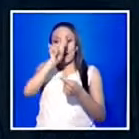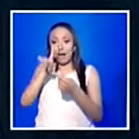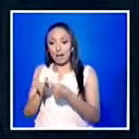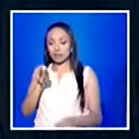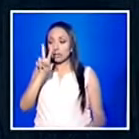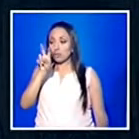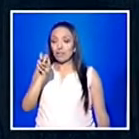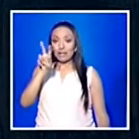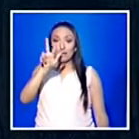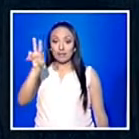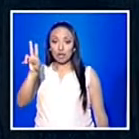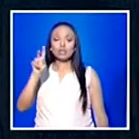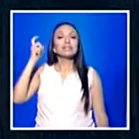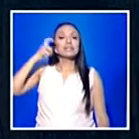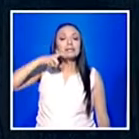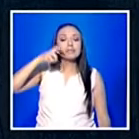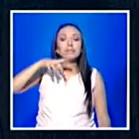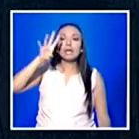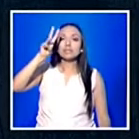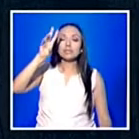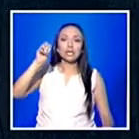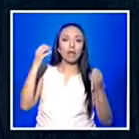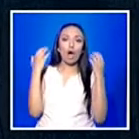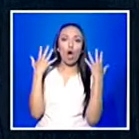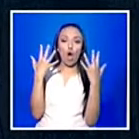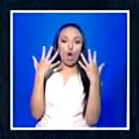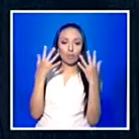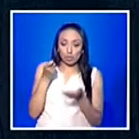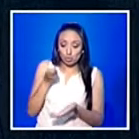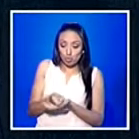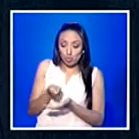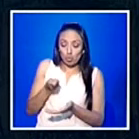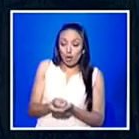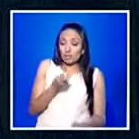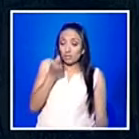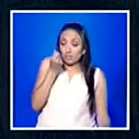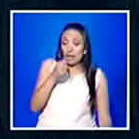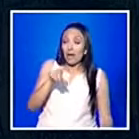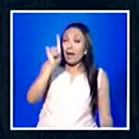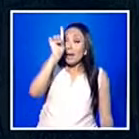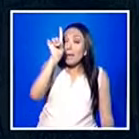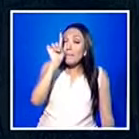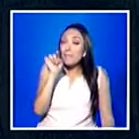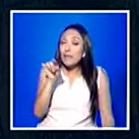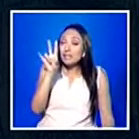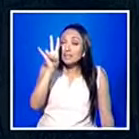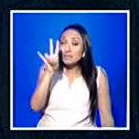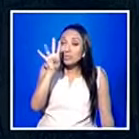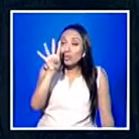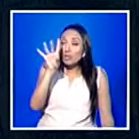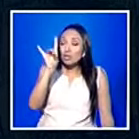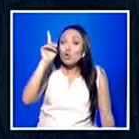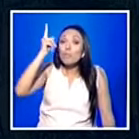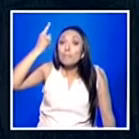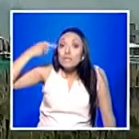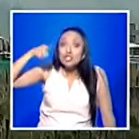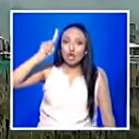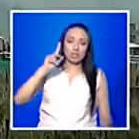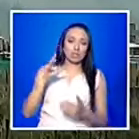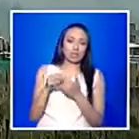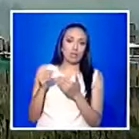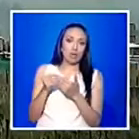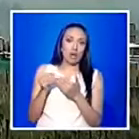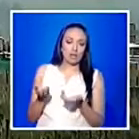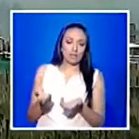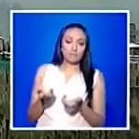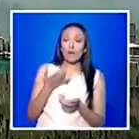Estado tiene que ejecutar 60 obras, que le costarán 1.748,19 millones de dólares. Por ejemplo,